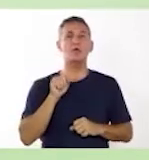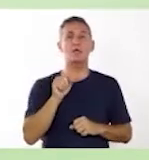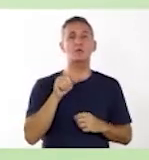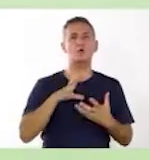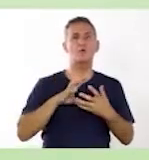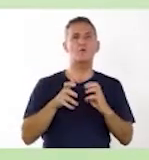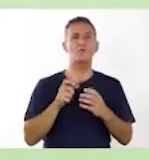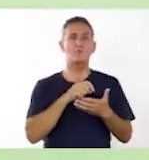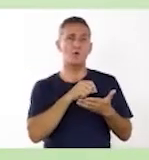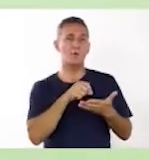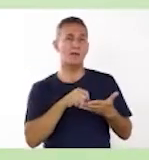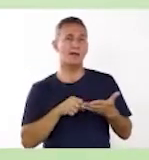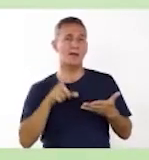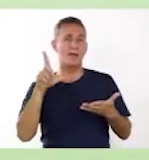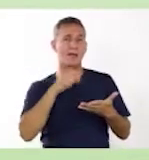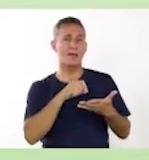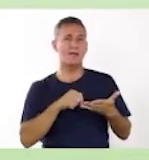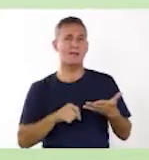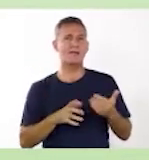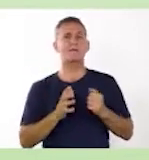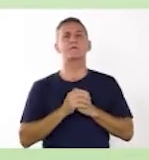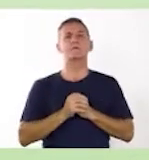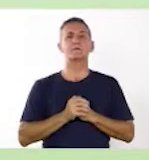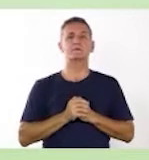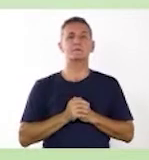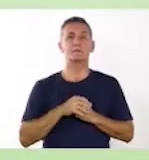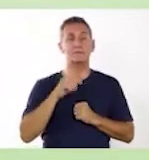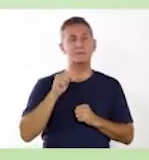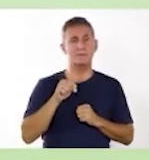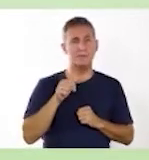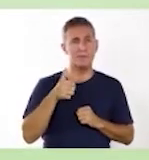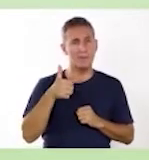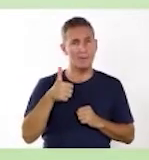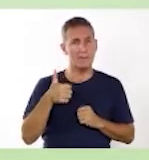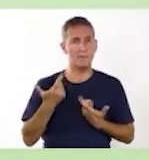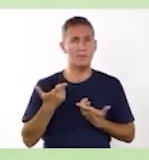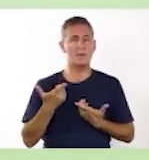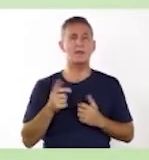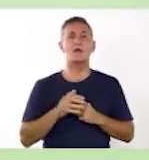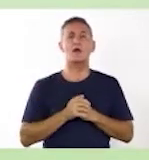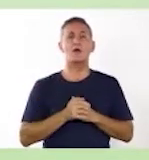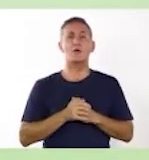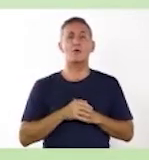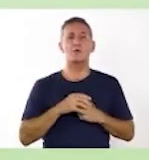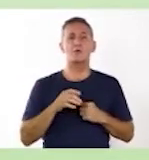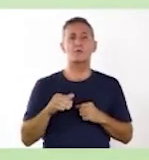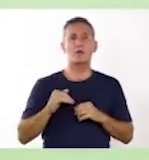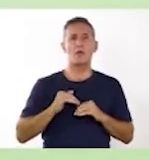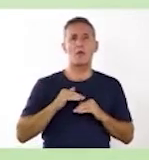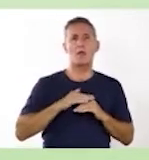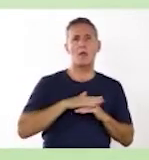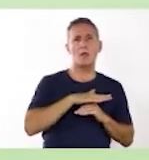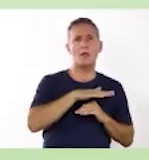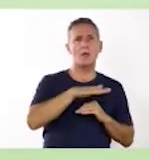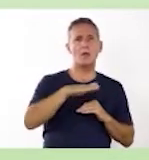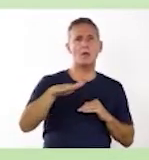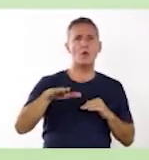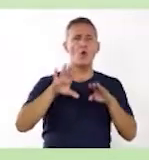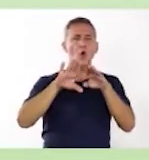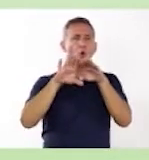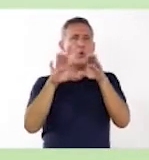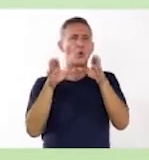él utiliza. Bien, Darío pone Hispanoamérica al plano de lo universal, es decir, por encima